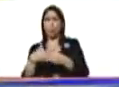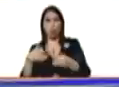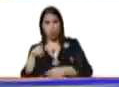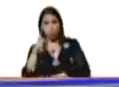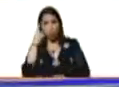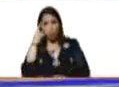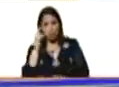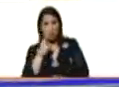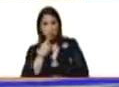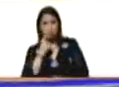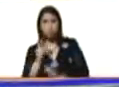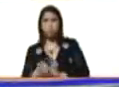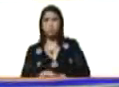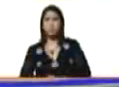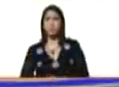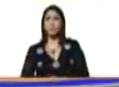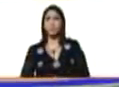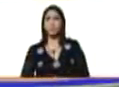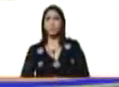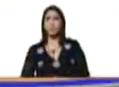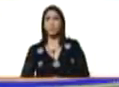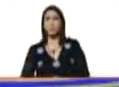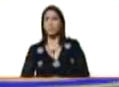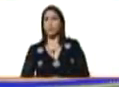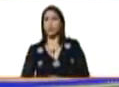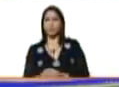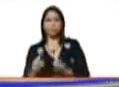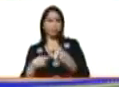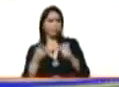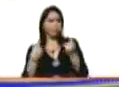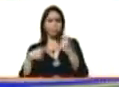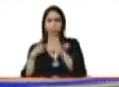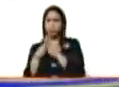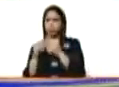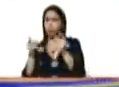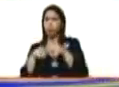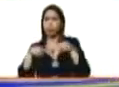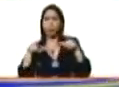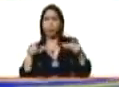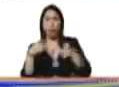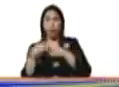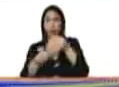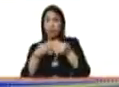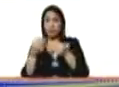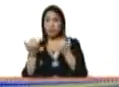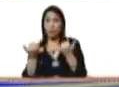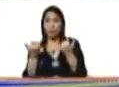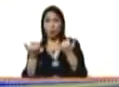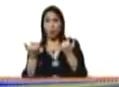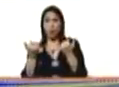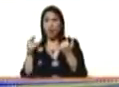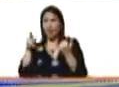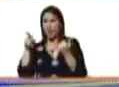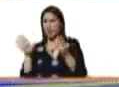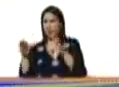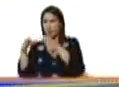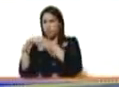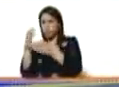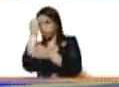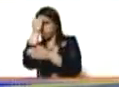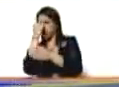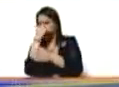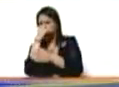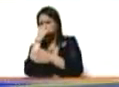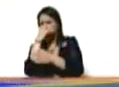el día a día. Negocios por todos lados están haciendo ahora. Ellos, los bandidos, los mafiosos, el